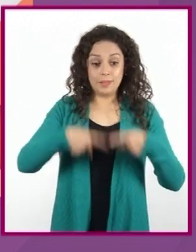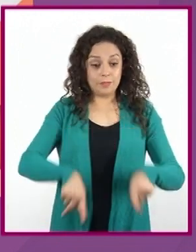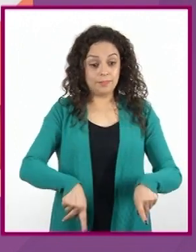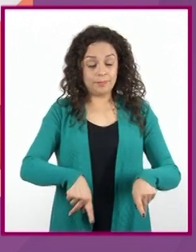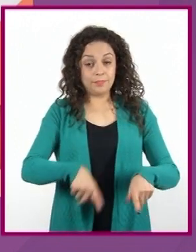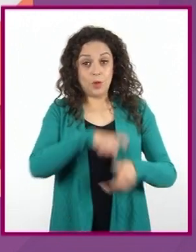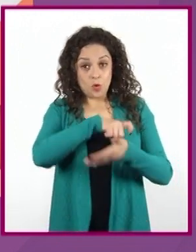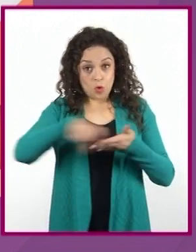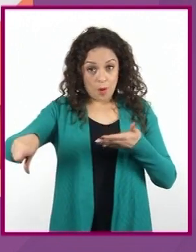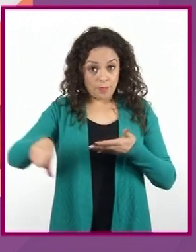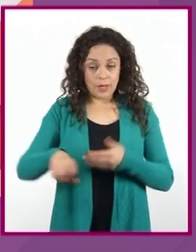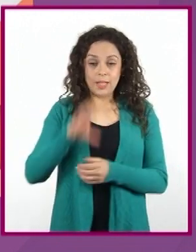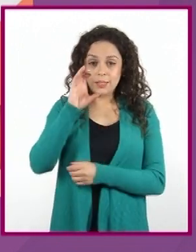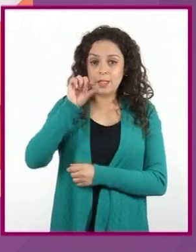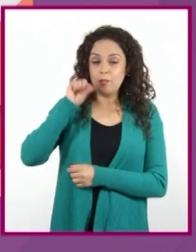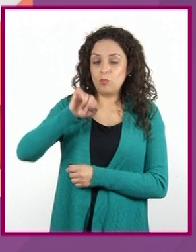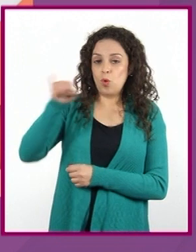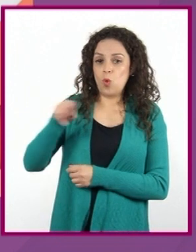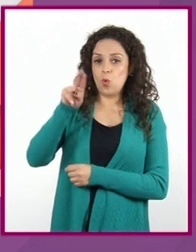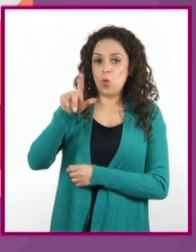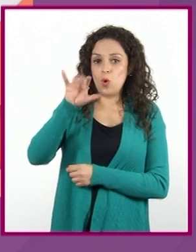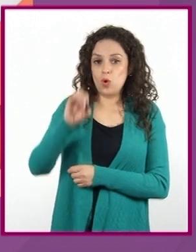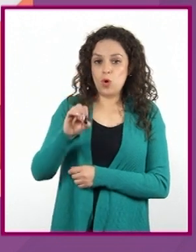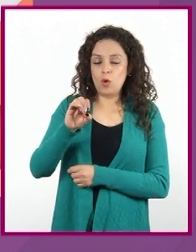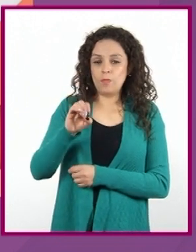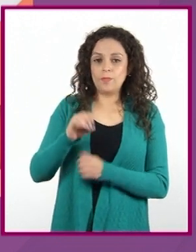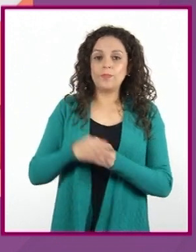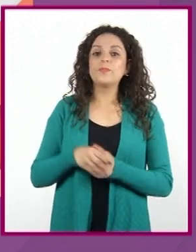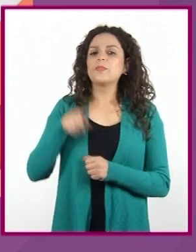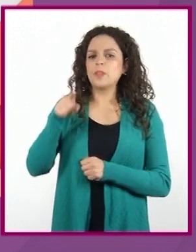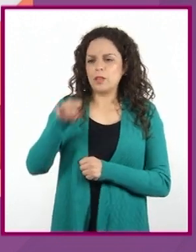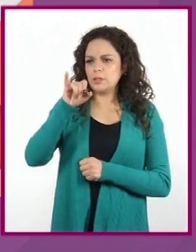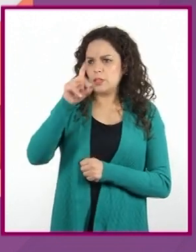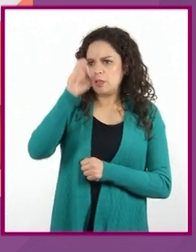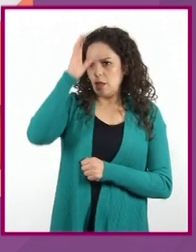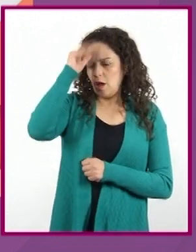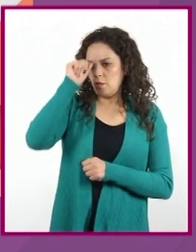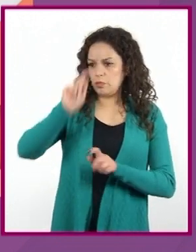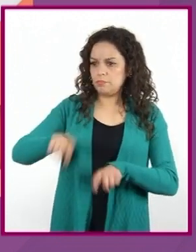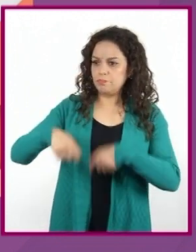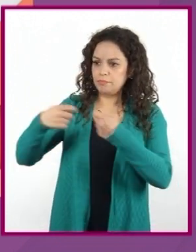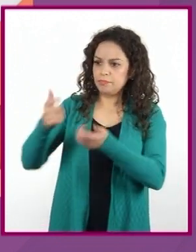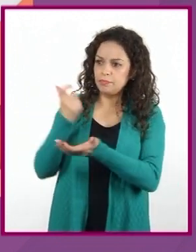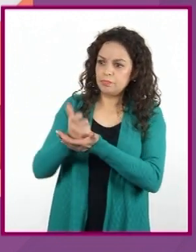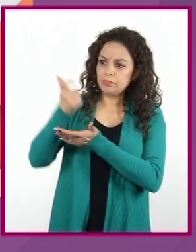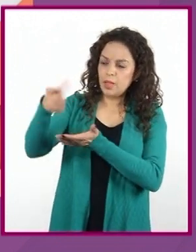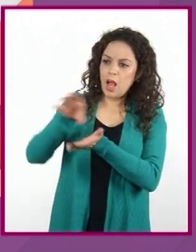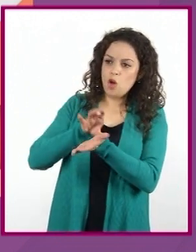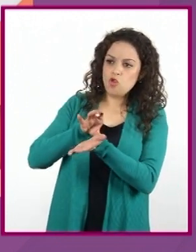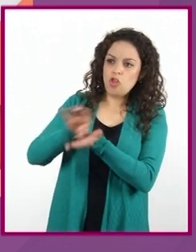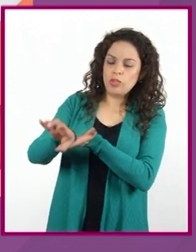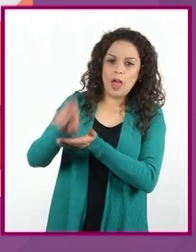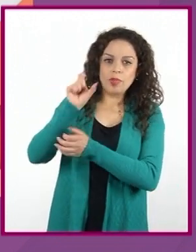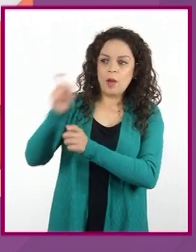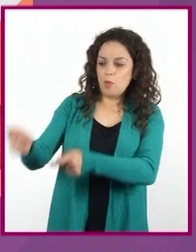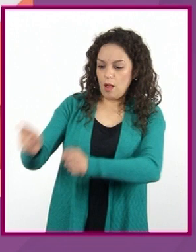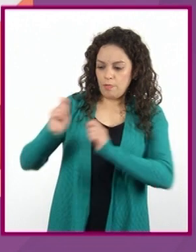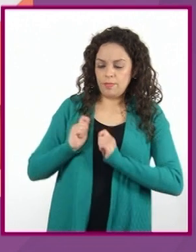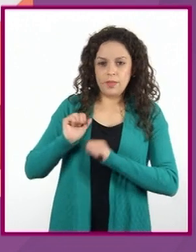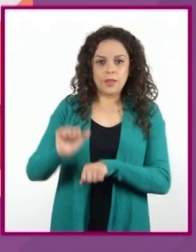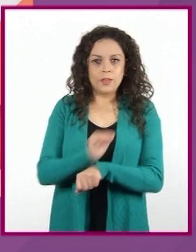C. Julio González Ramírez, pacta con el vendedor otorgar el pago al contado al momento de la entrega del